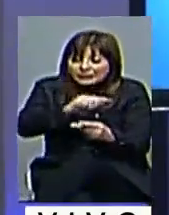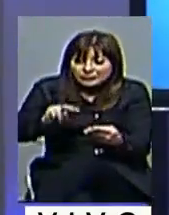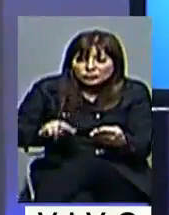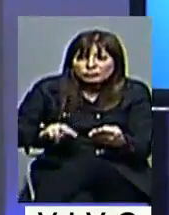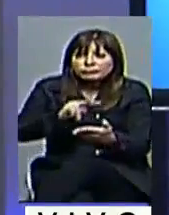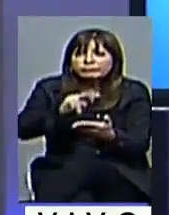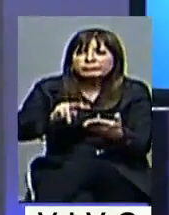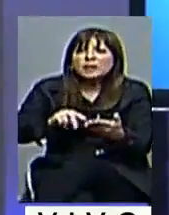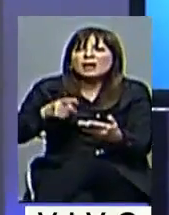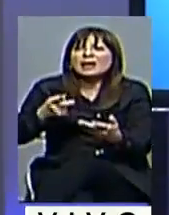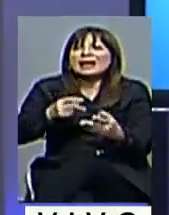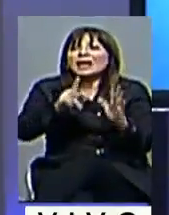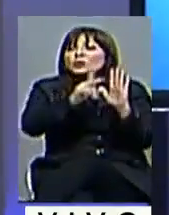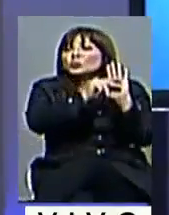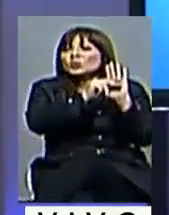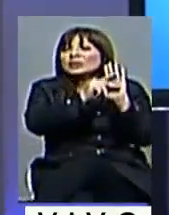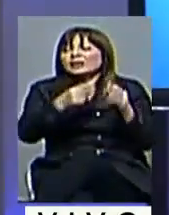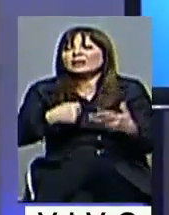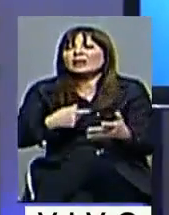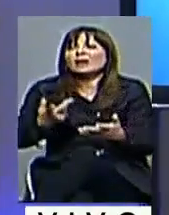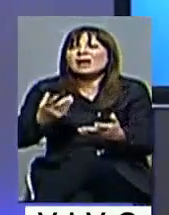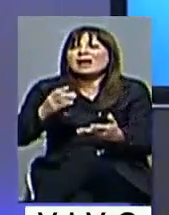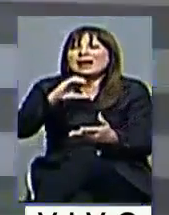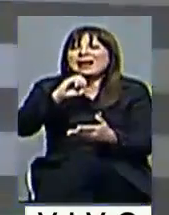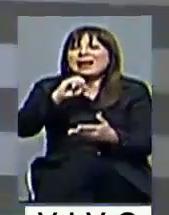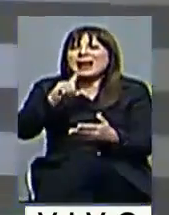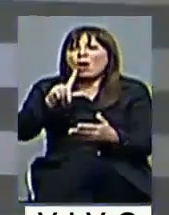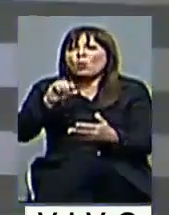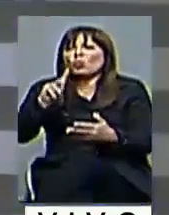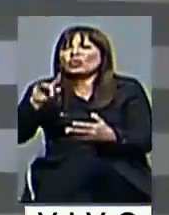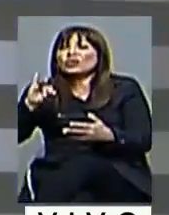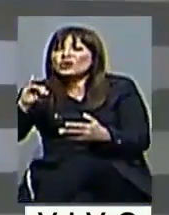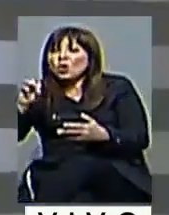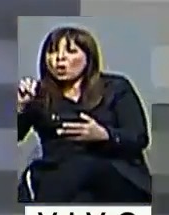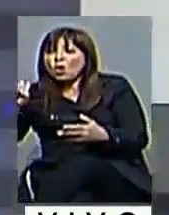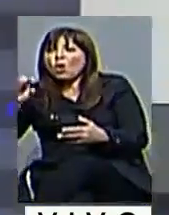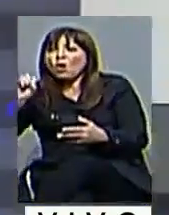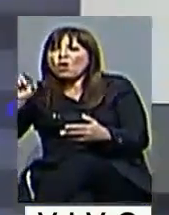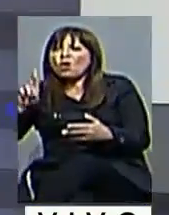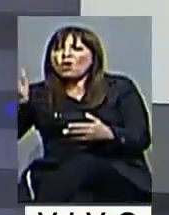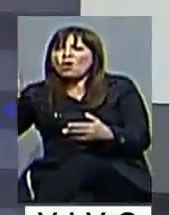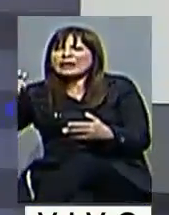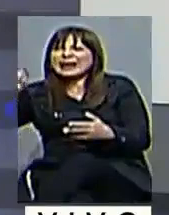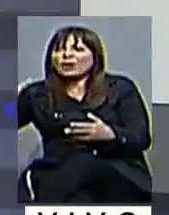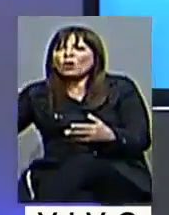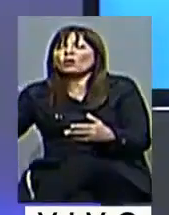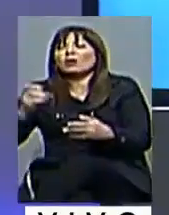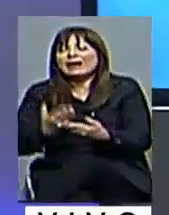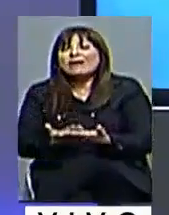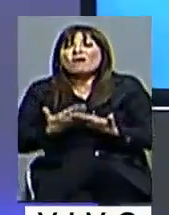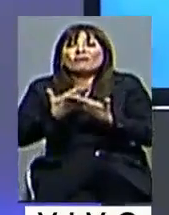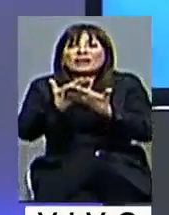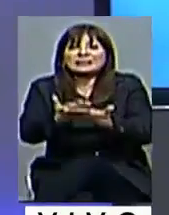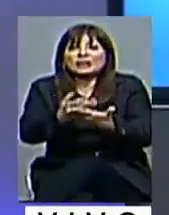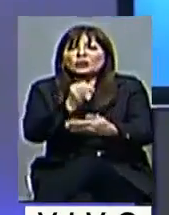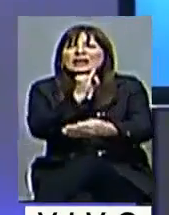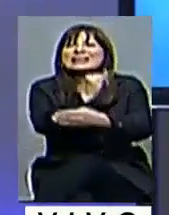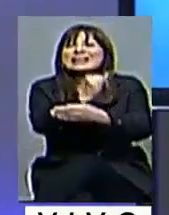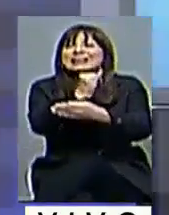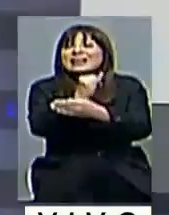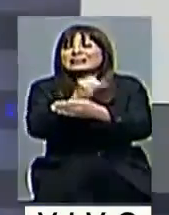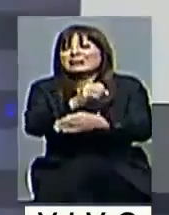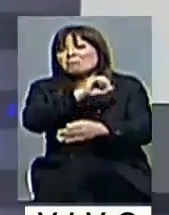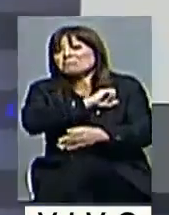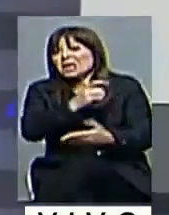ofreciendo para seguir en la Intendencia Metropolitana. Siempre es más lindo que a uno se lo ofrezcan antes de ofrecerse por Twitter. Pero dijo que